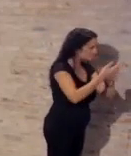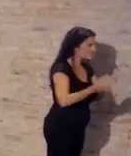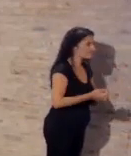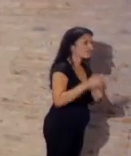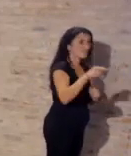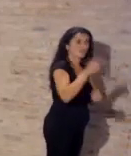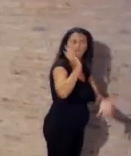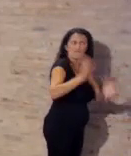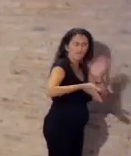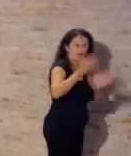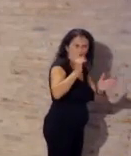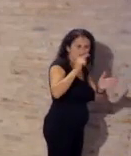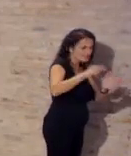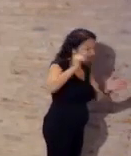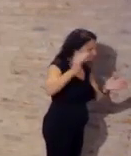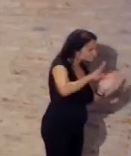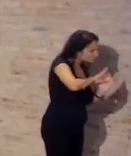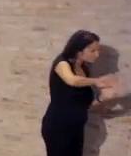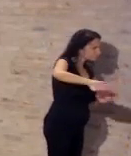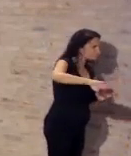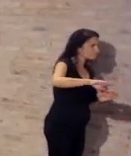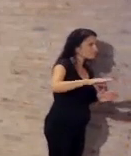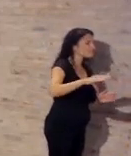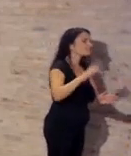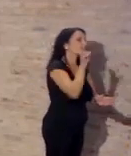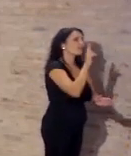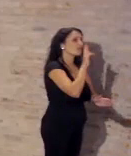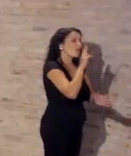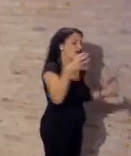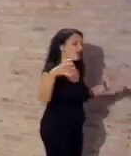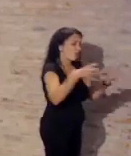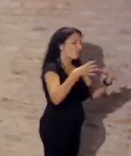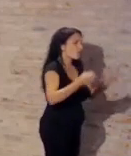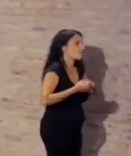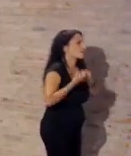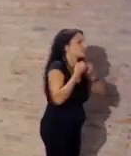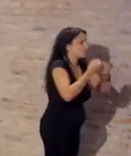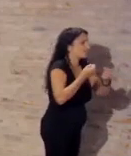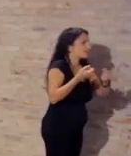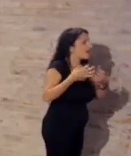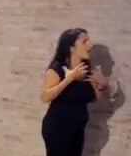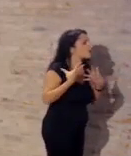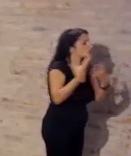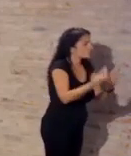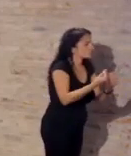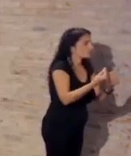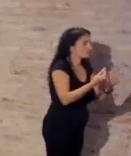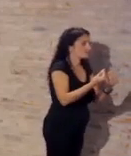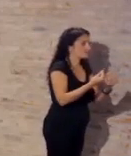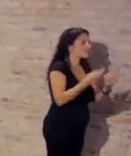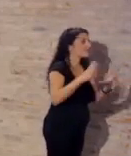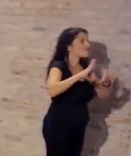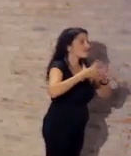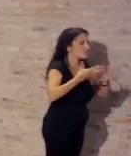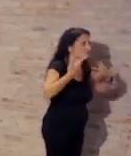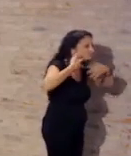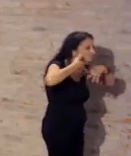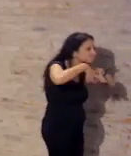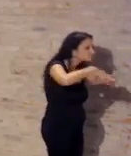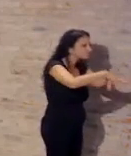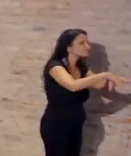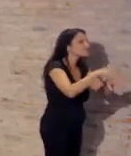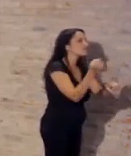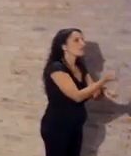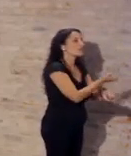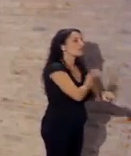necesitamos fuertemente que los mismos nos abracen y formar parte que esta interseccionalidad pueda formar parte de la agenda